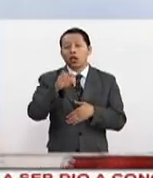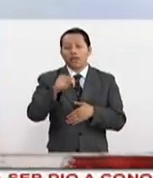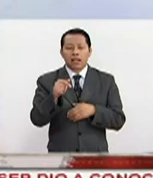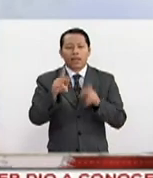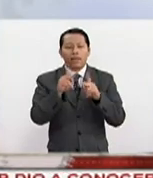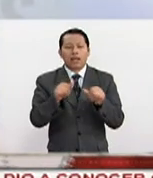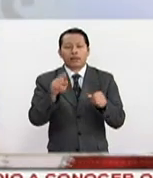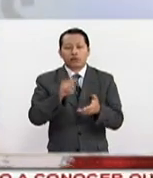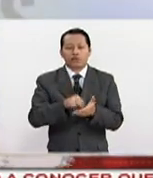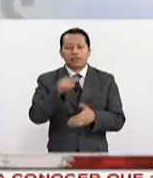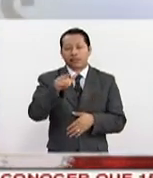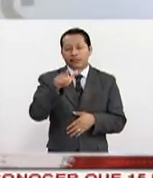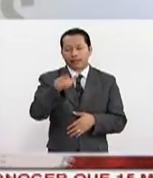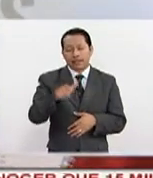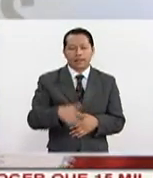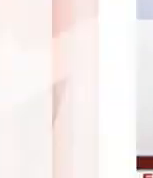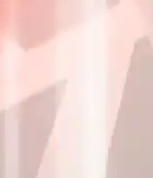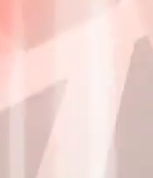Paz 2017.